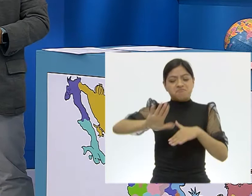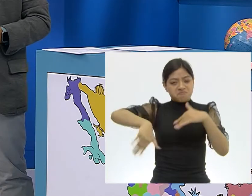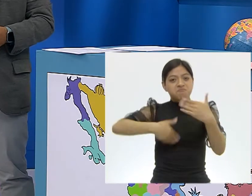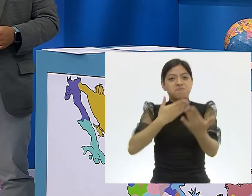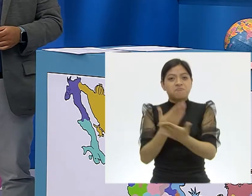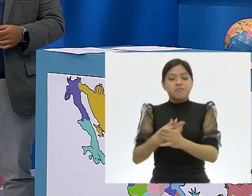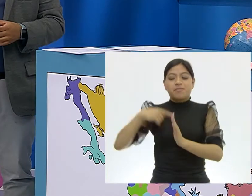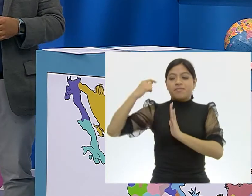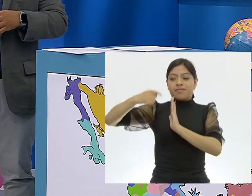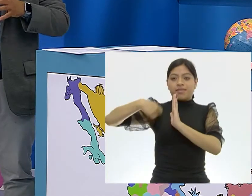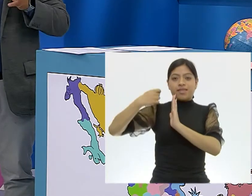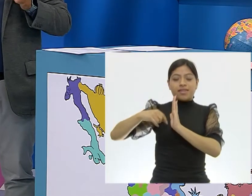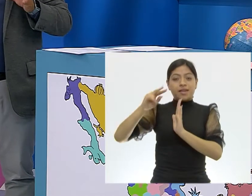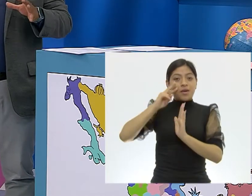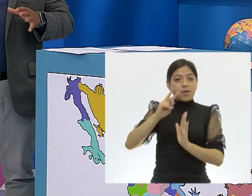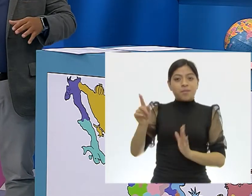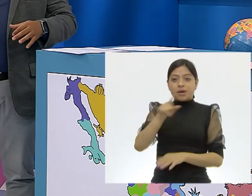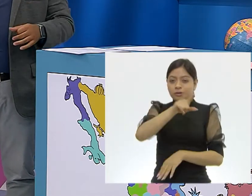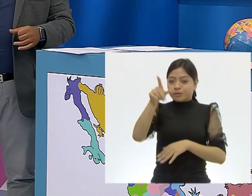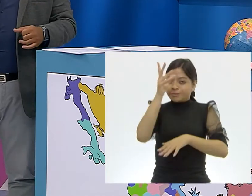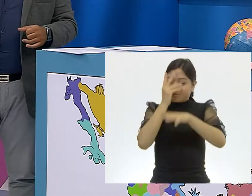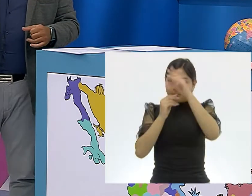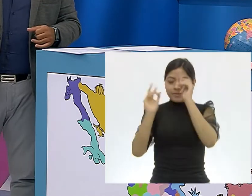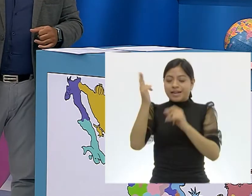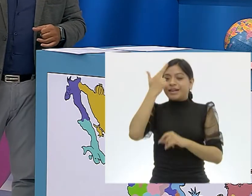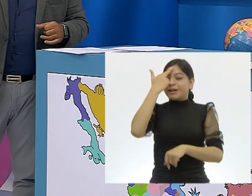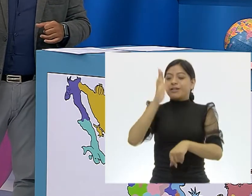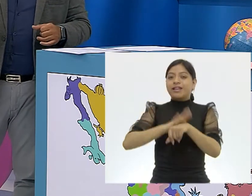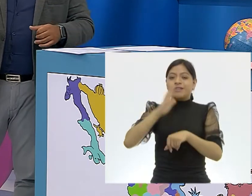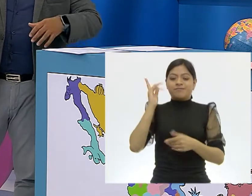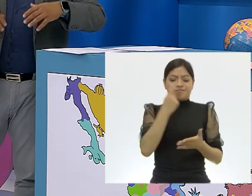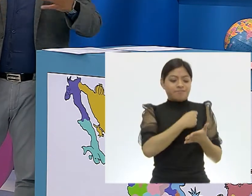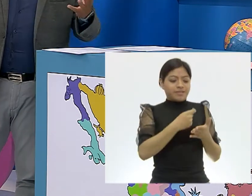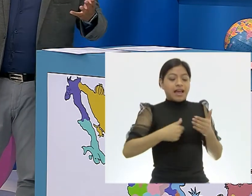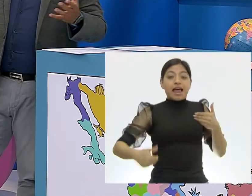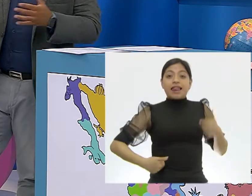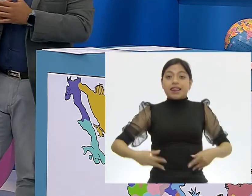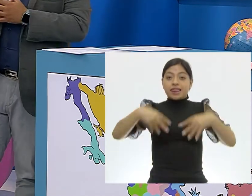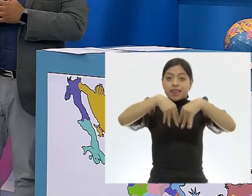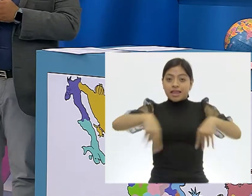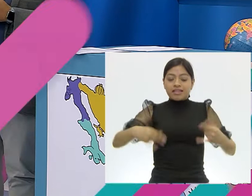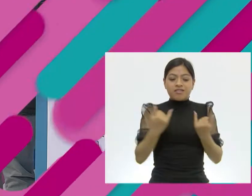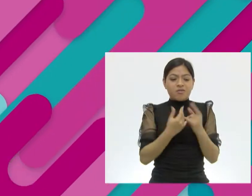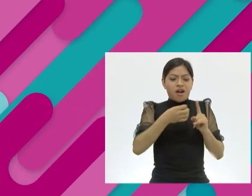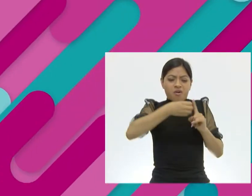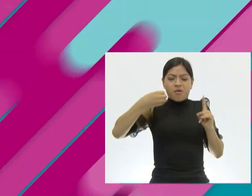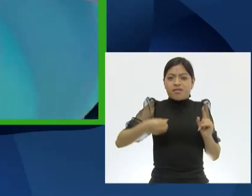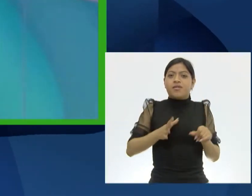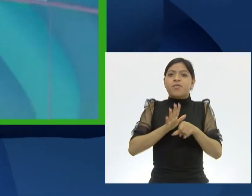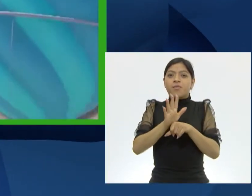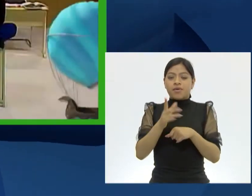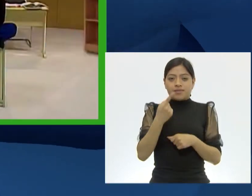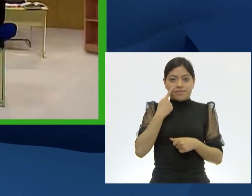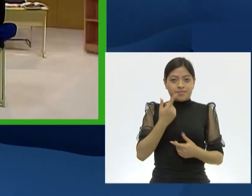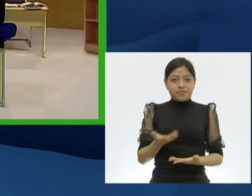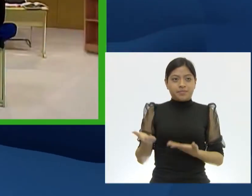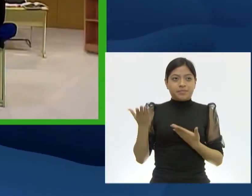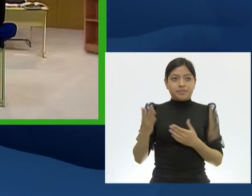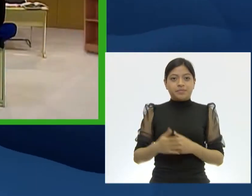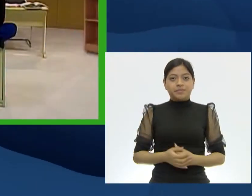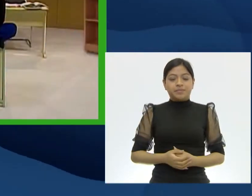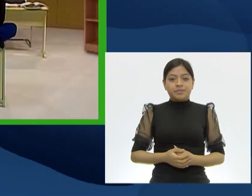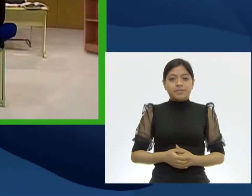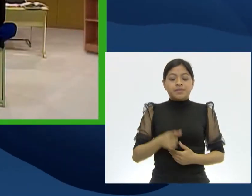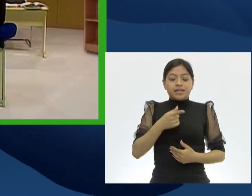veamos el siguiente video para recordar más acerca del texto teatral y cuál es su estructura. El